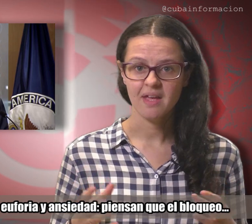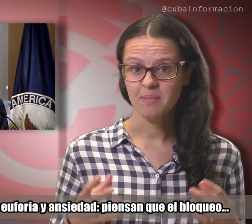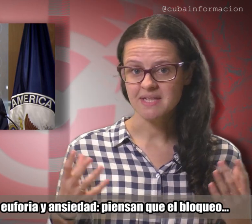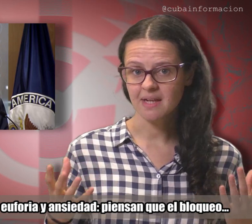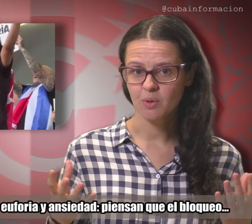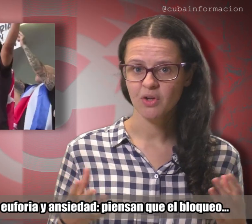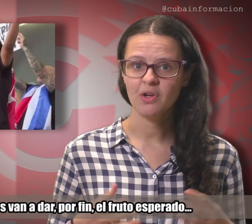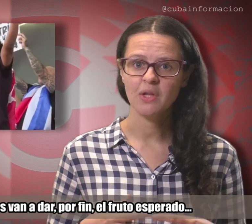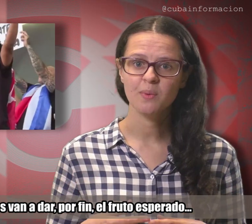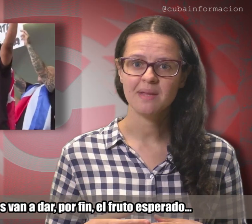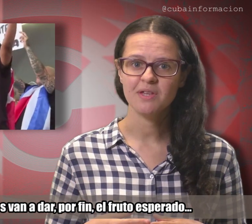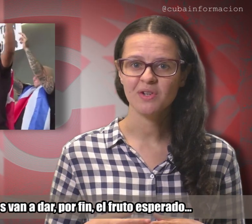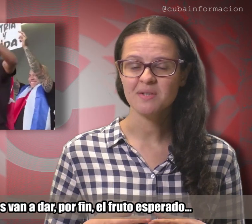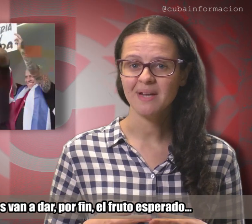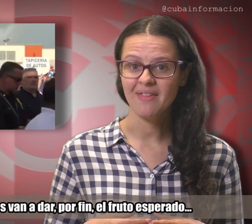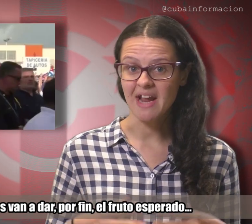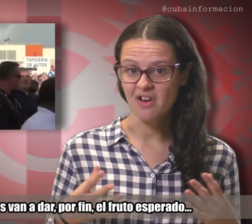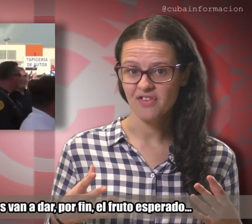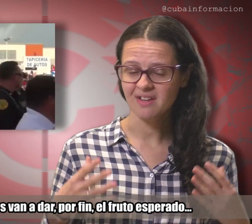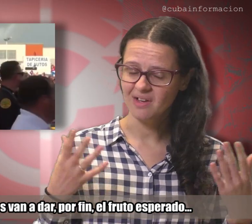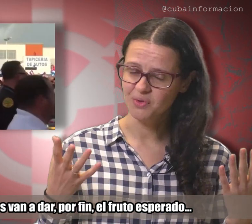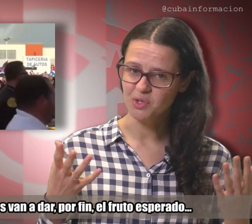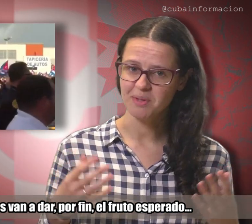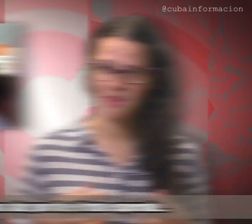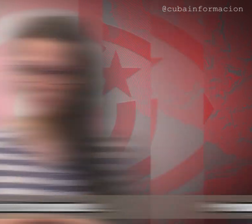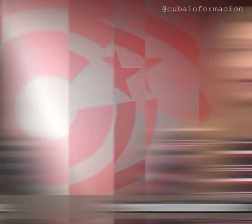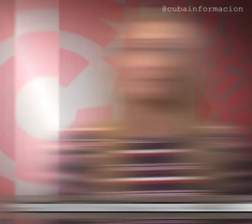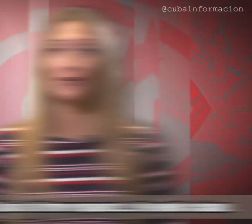ansiedad. Piensan que el bloqueo y la lluvia de millones van a dar, al fin, el